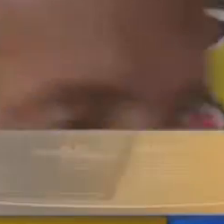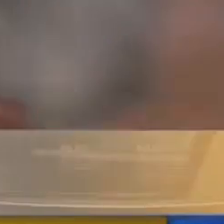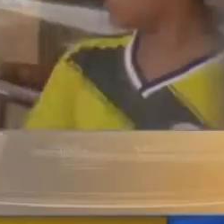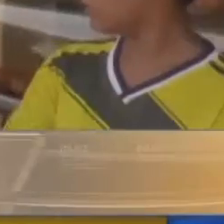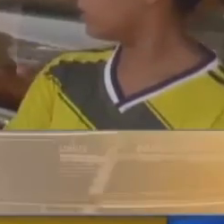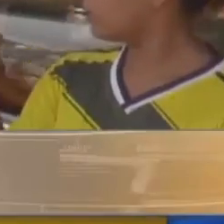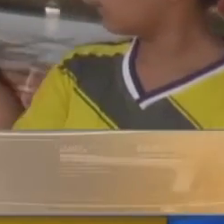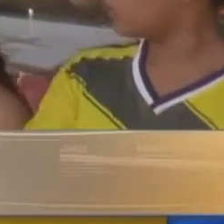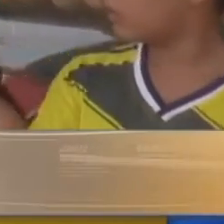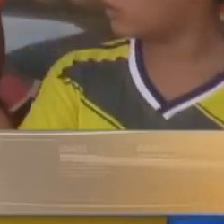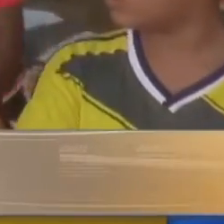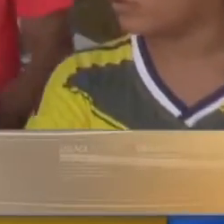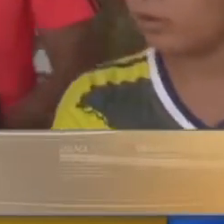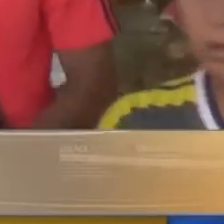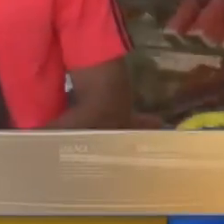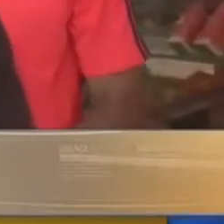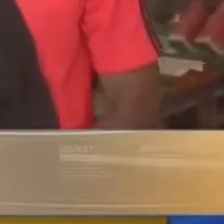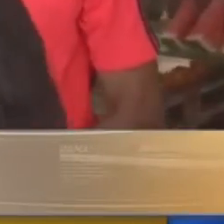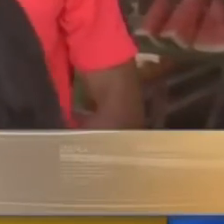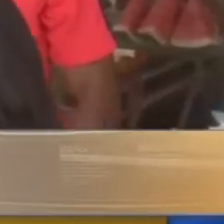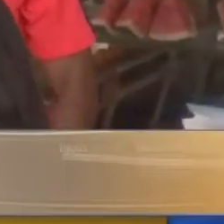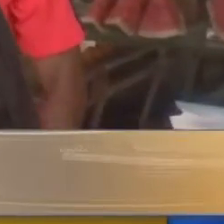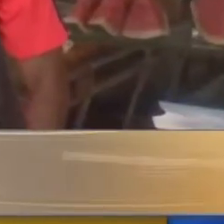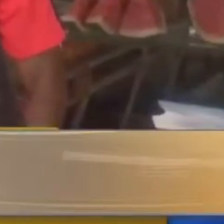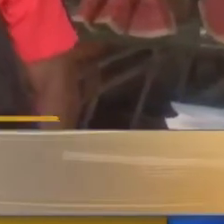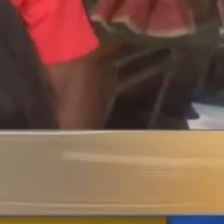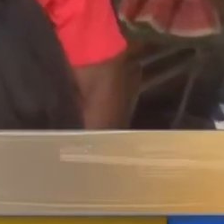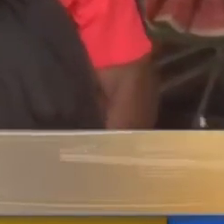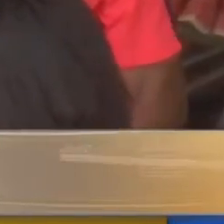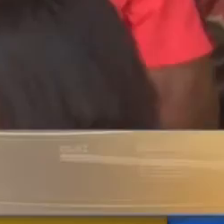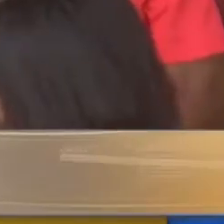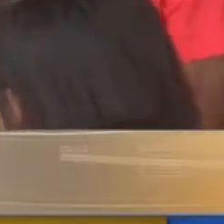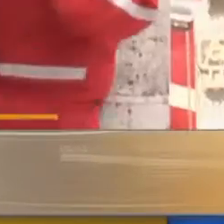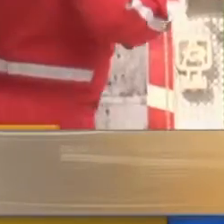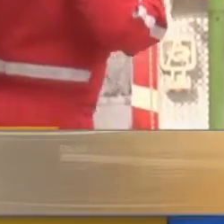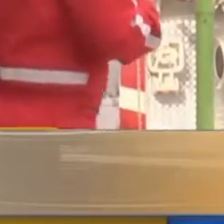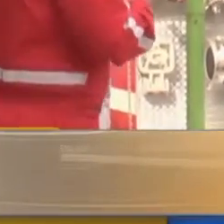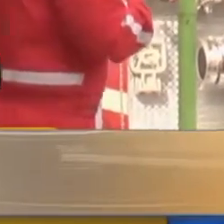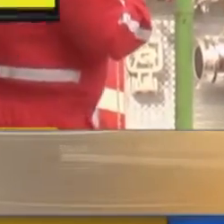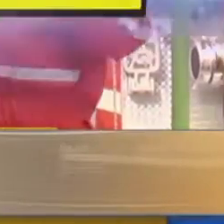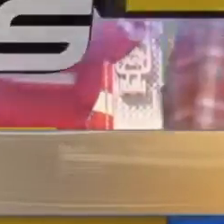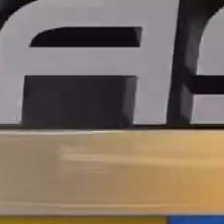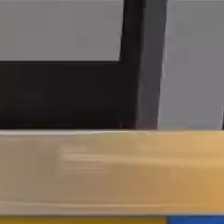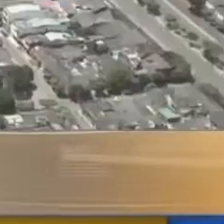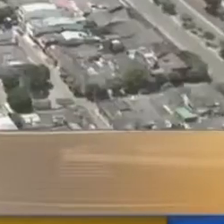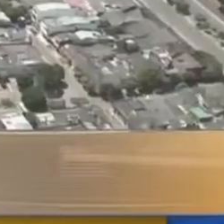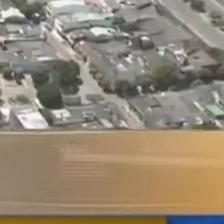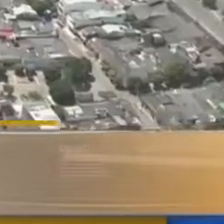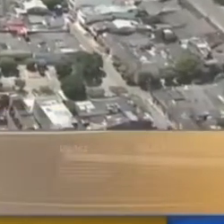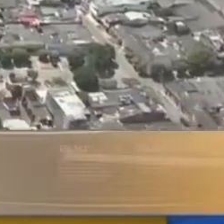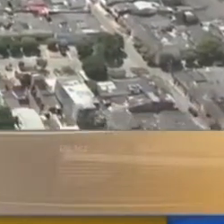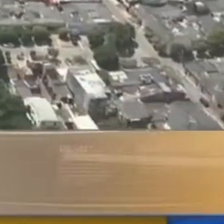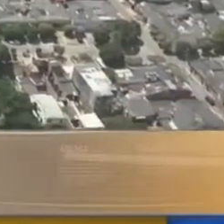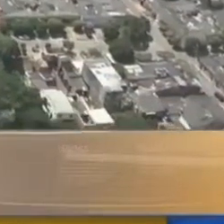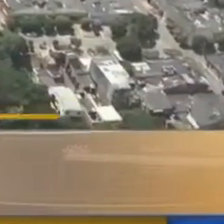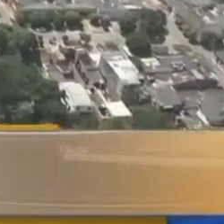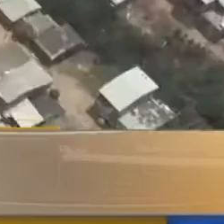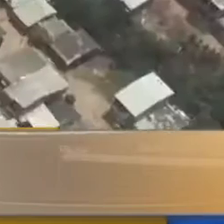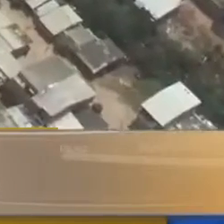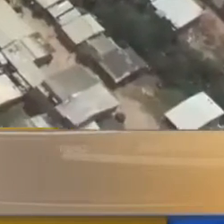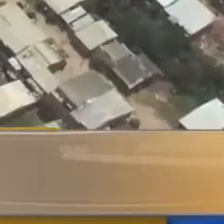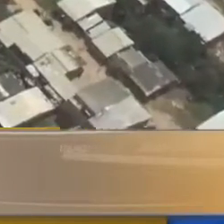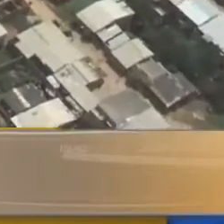de Barranca Bermeja adelantan campaña para evitar que hayan quemados en la ciudad en esta época de fin de año. Esta semana será realizado un